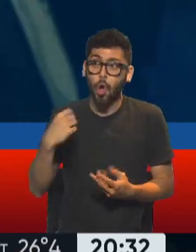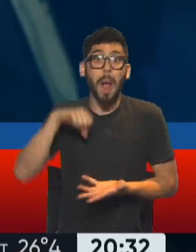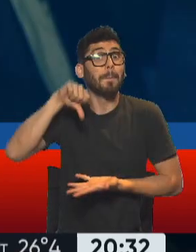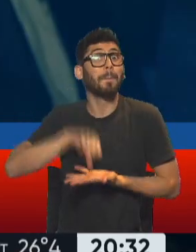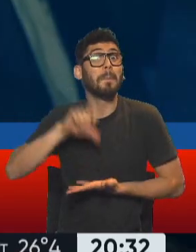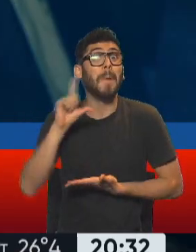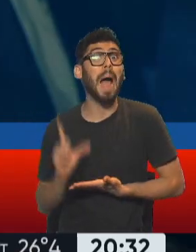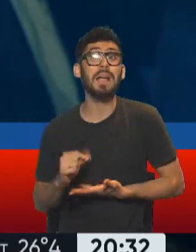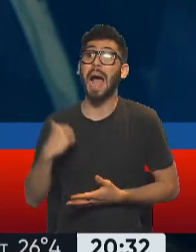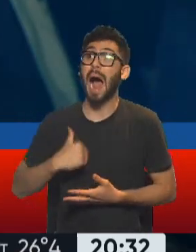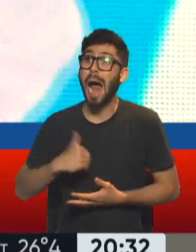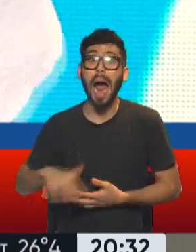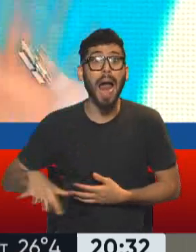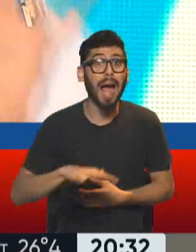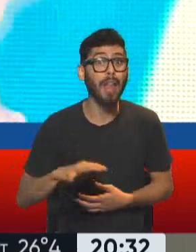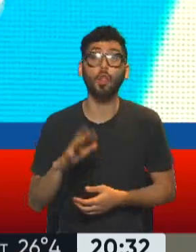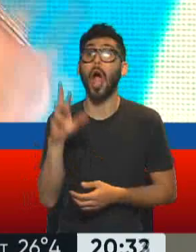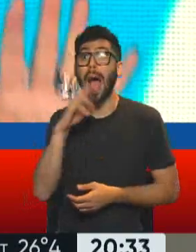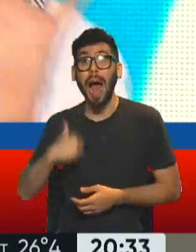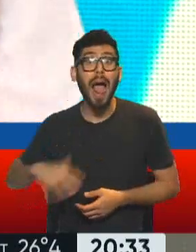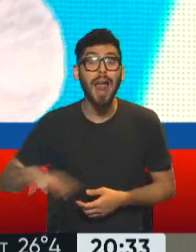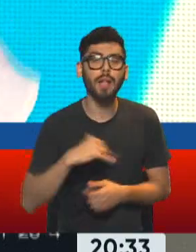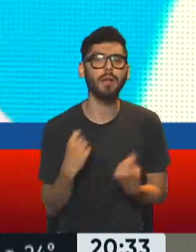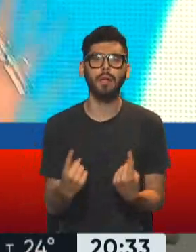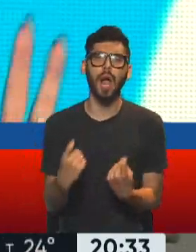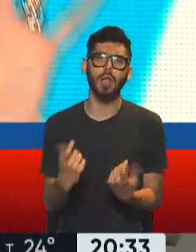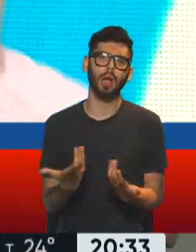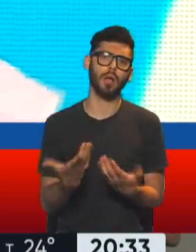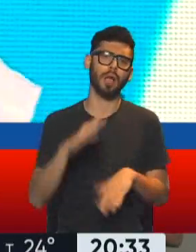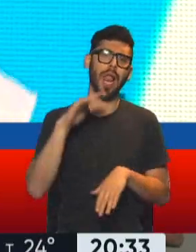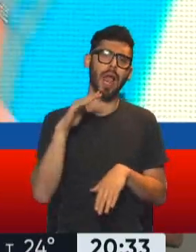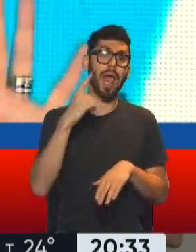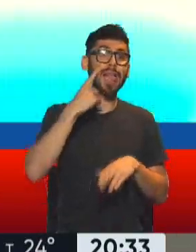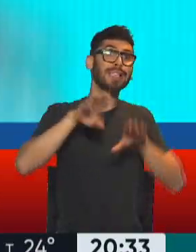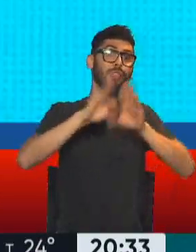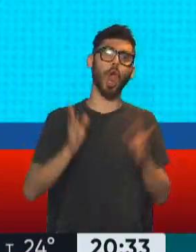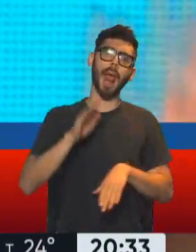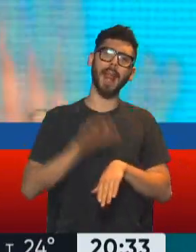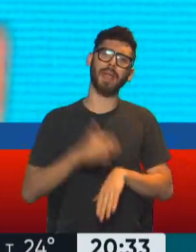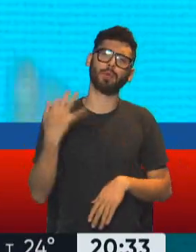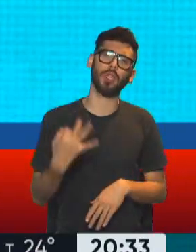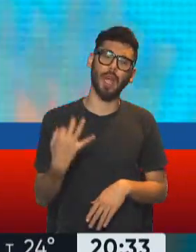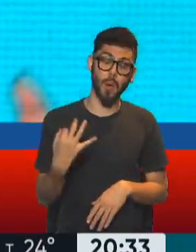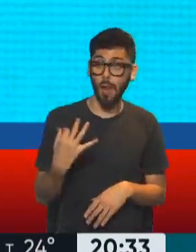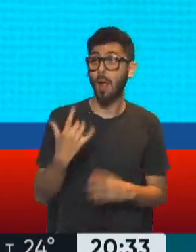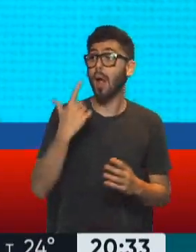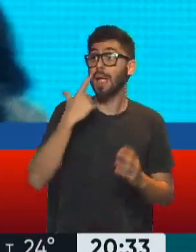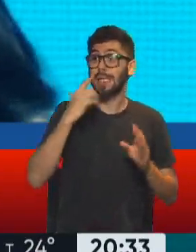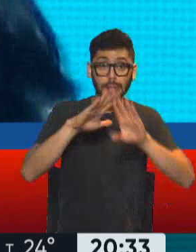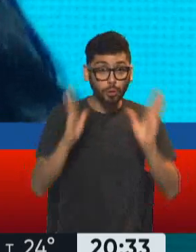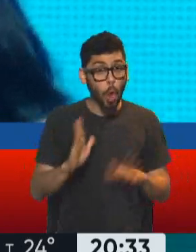y las argentinas necesitan mucha responsabilidad institucional y la responsabilidad institucional